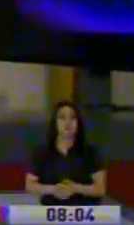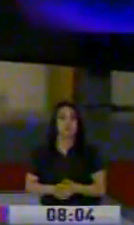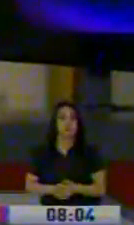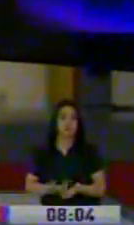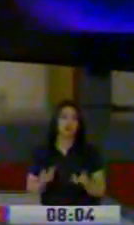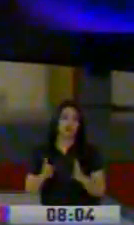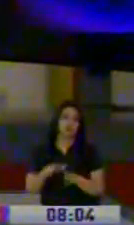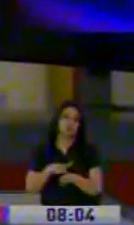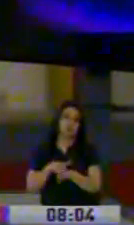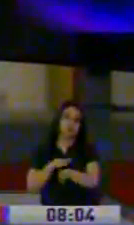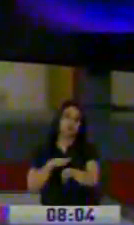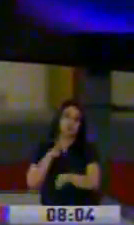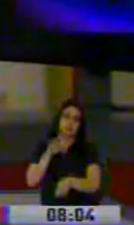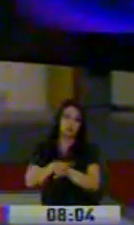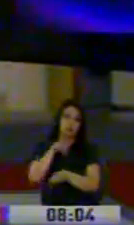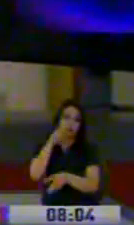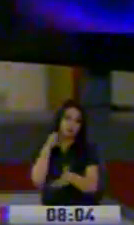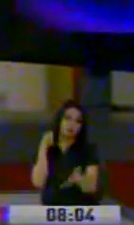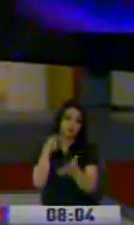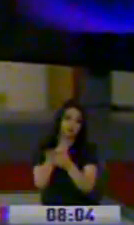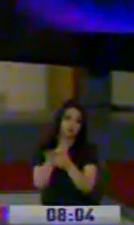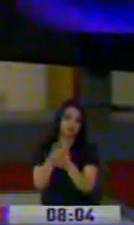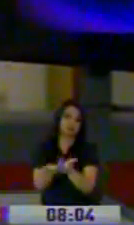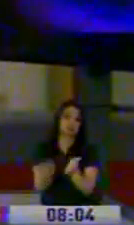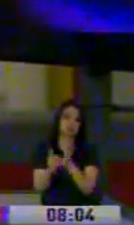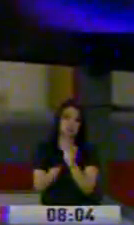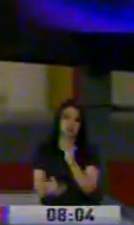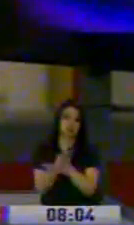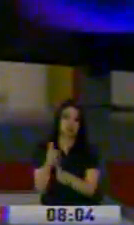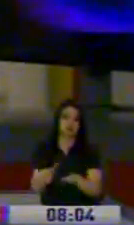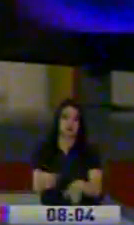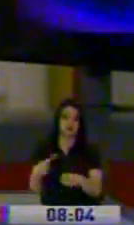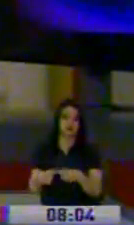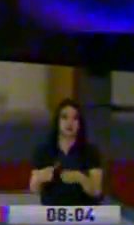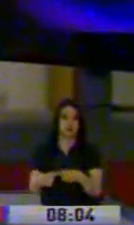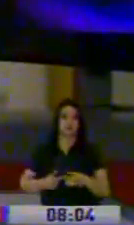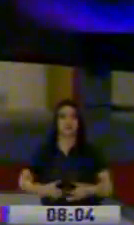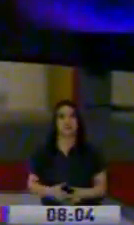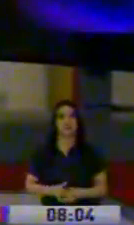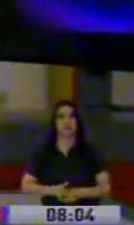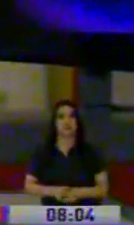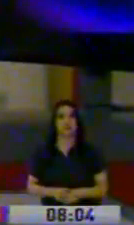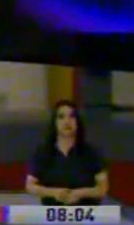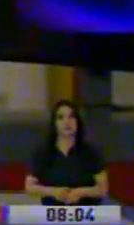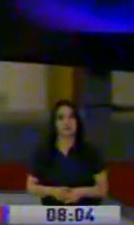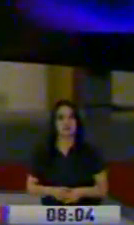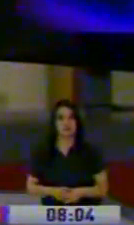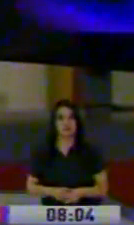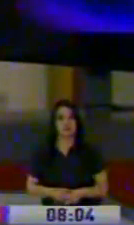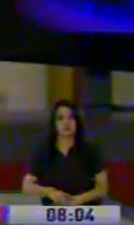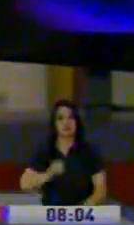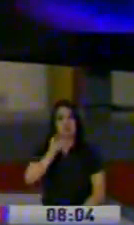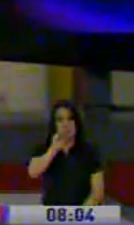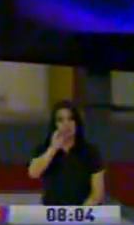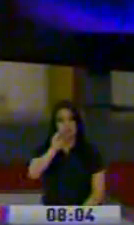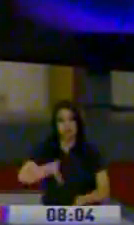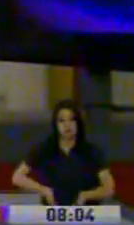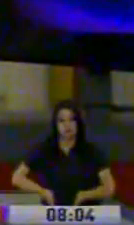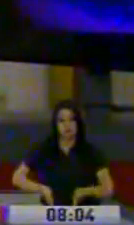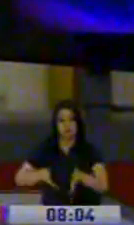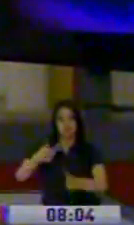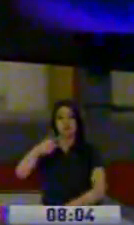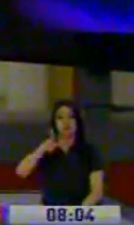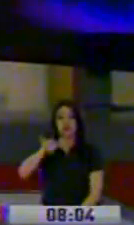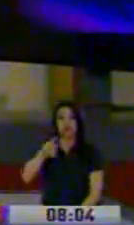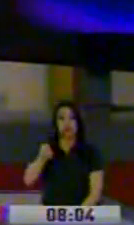el tráfico que ocasiona este nuevo accidente de tránsito ocasionado por un automotor grande. Así que avisamos, vecinos y amigos, los que